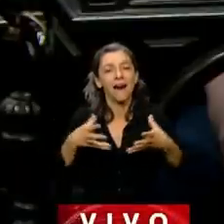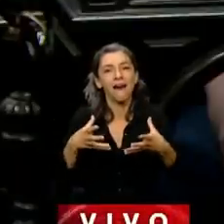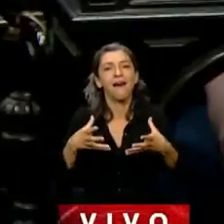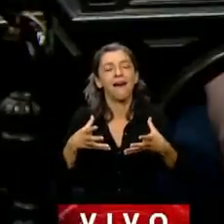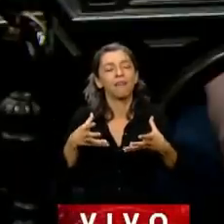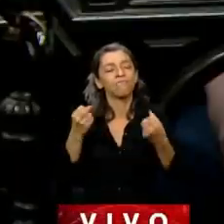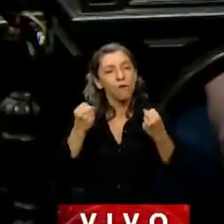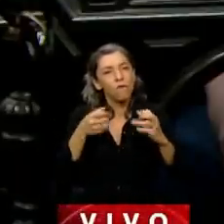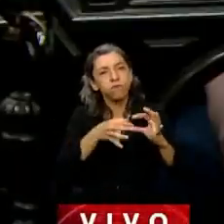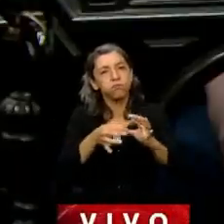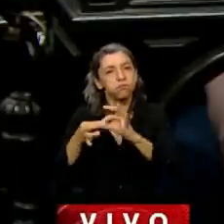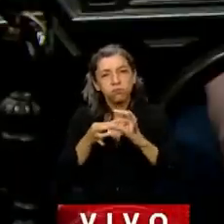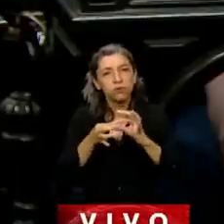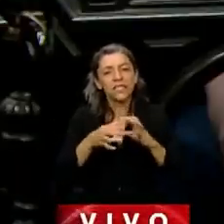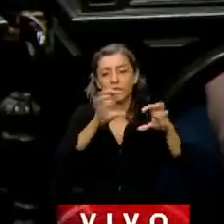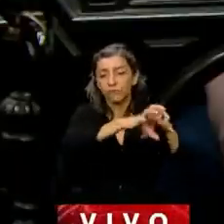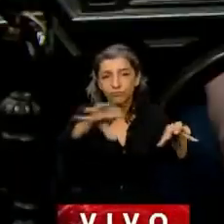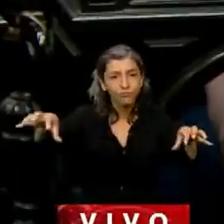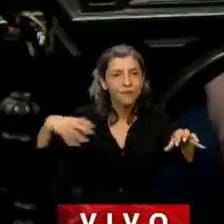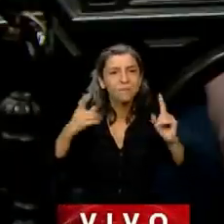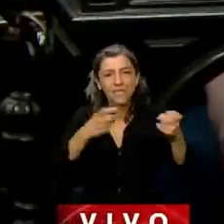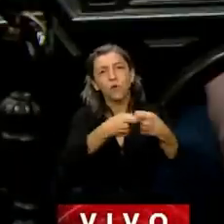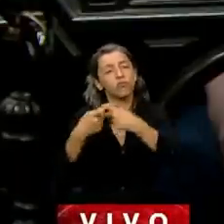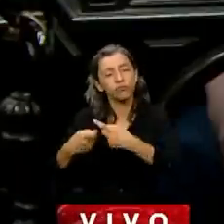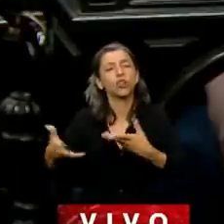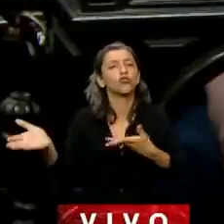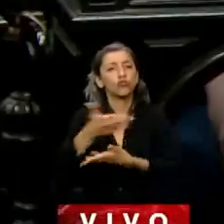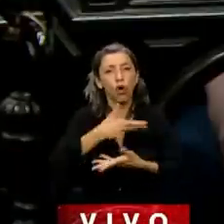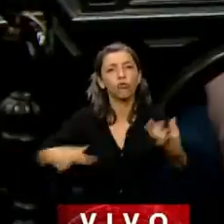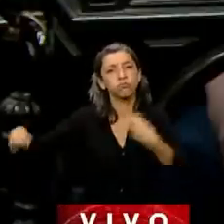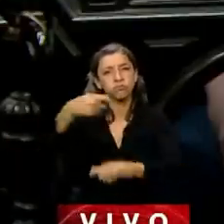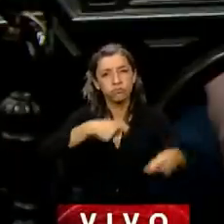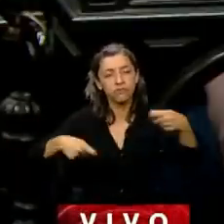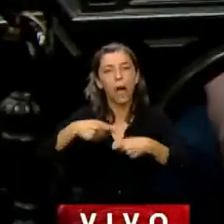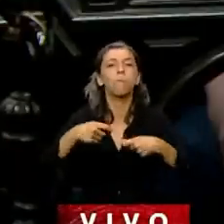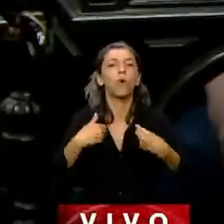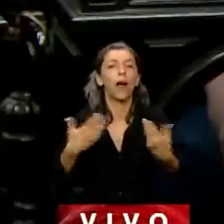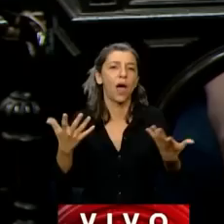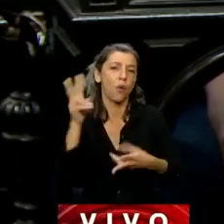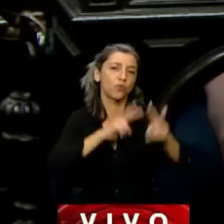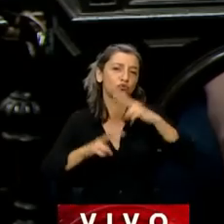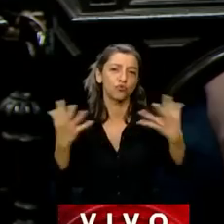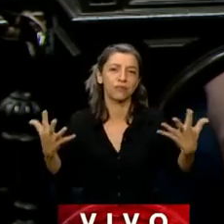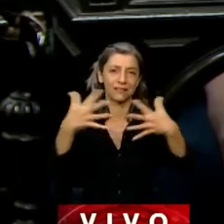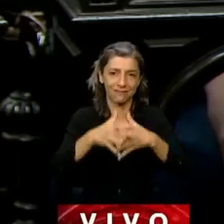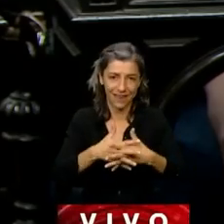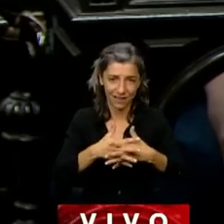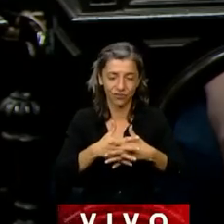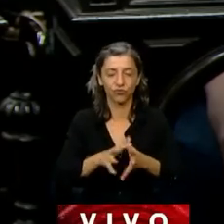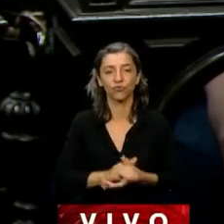con muchas organizaciones asociadas de ambas regiones con el fin de fortalecer la integración y cooperación